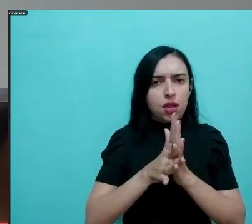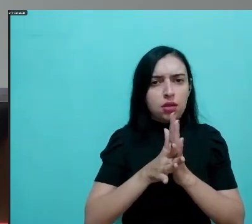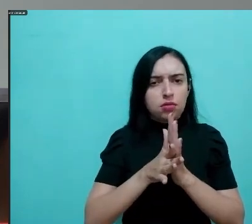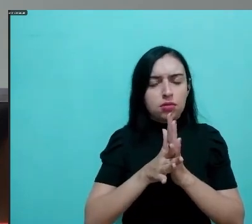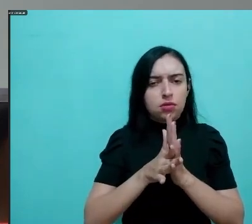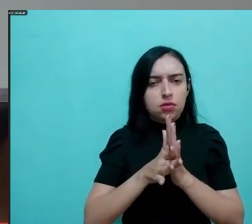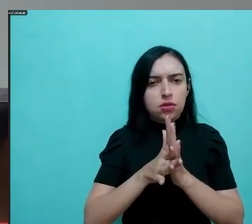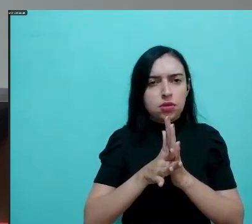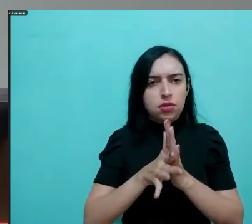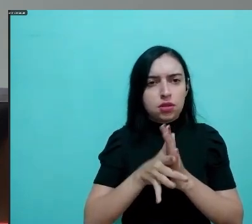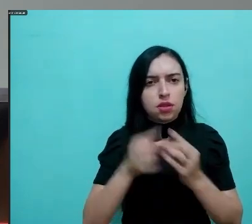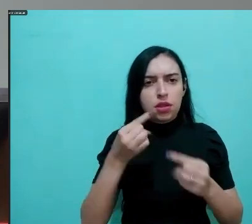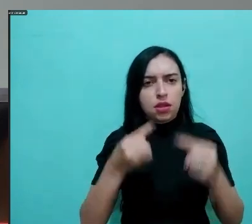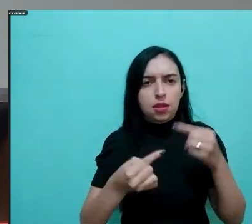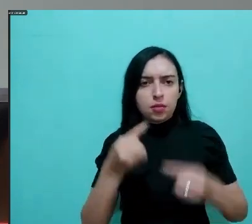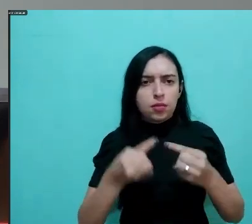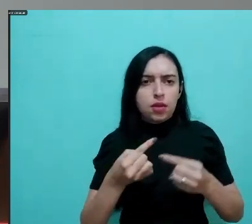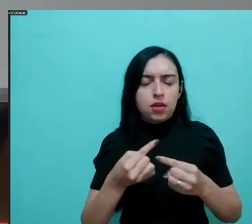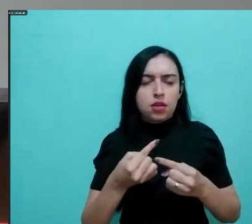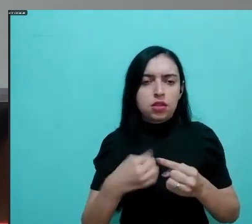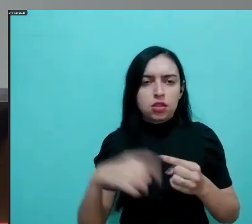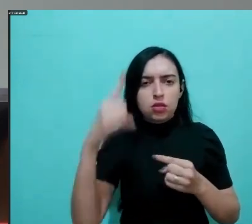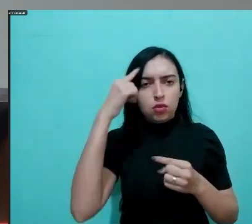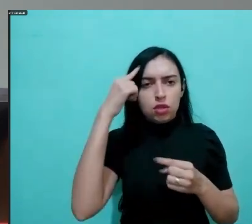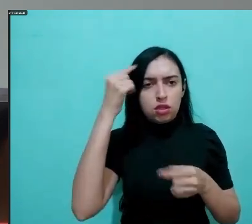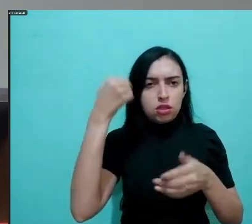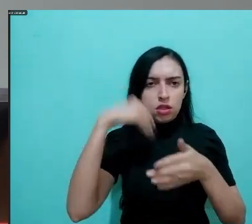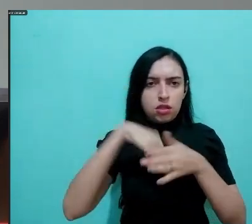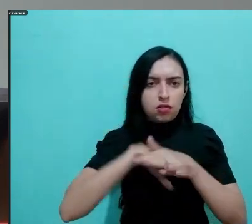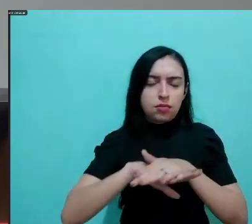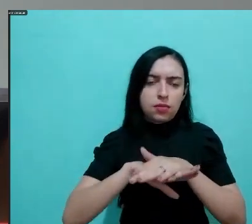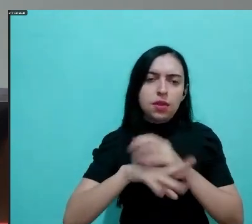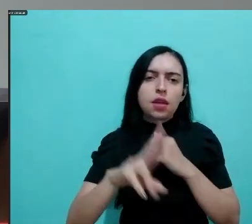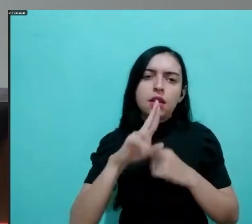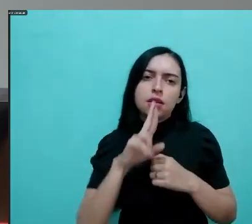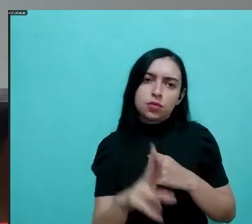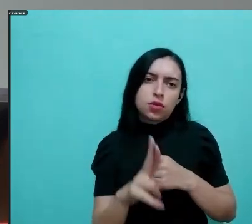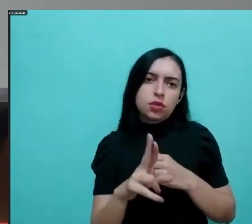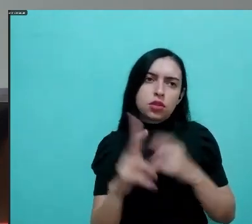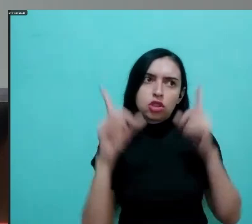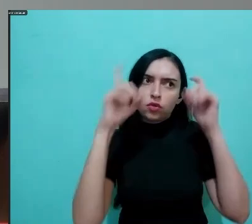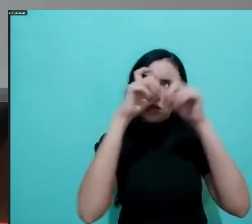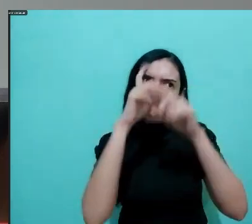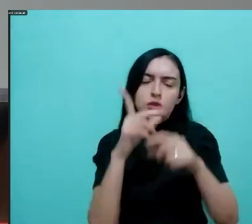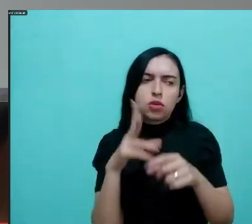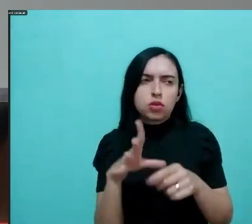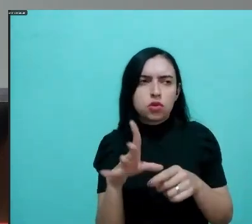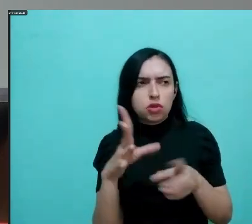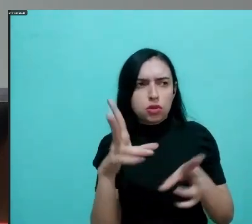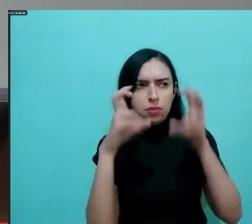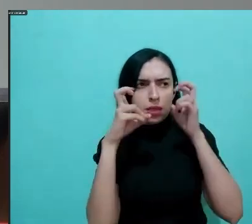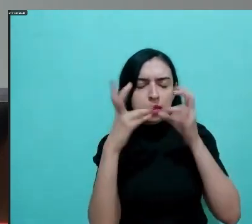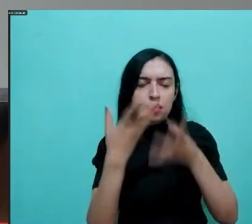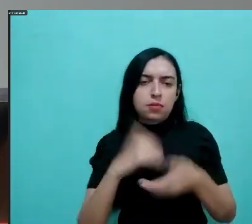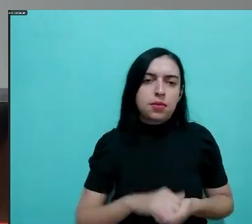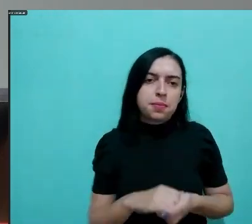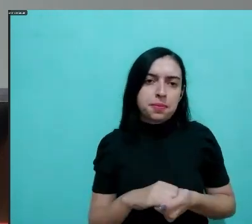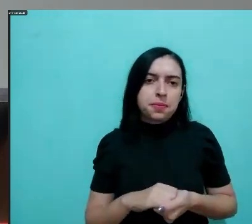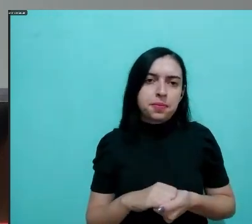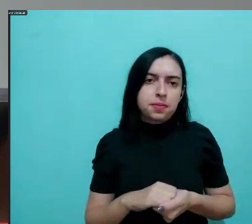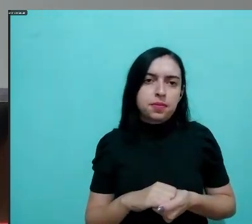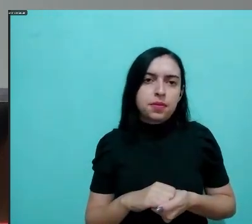las ideologías implícitas, que resultan tanto más difícil de identificar y debatir. Pues se